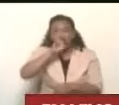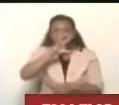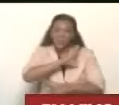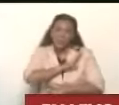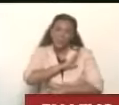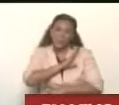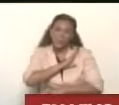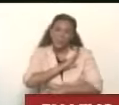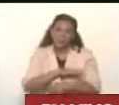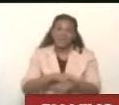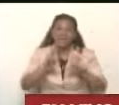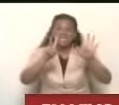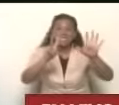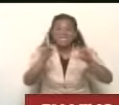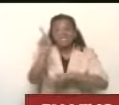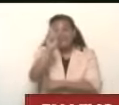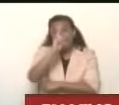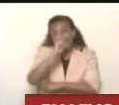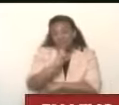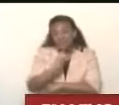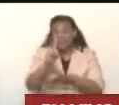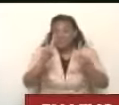Ya Nevado tiene 7 años.